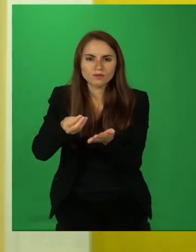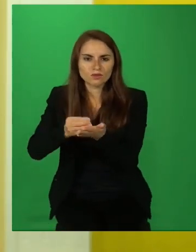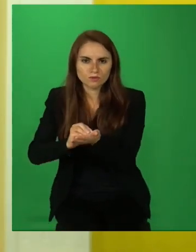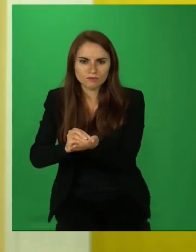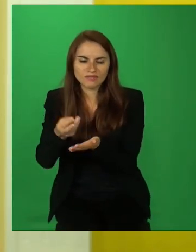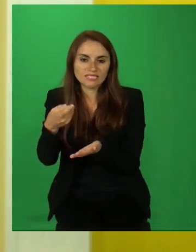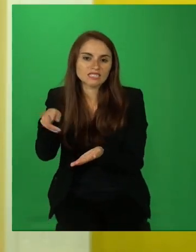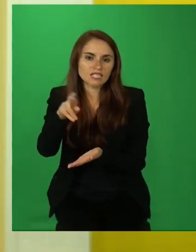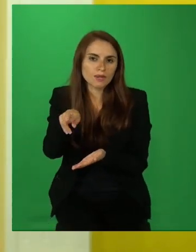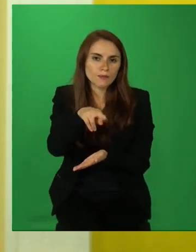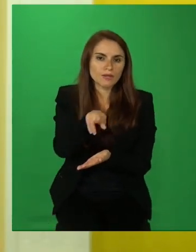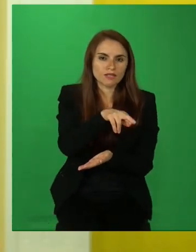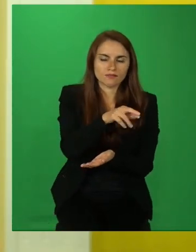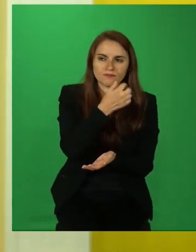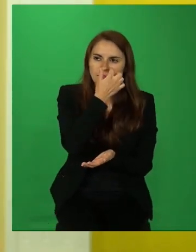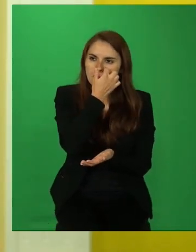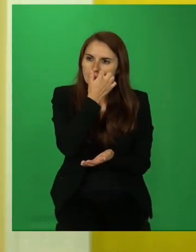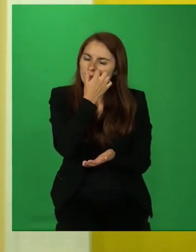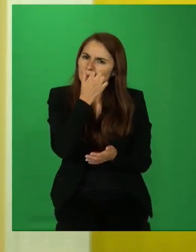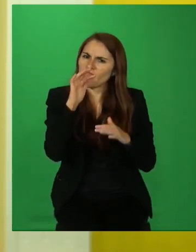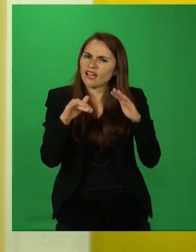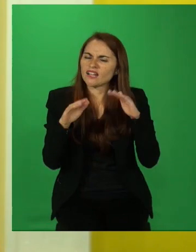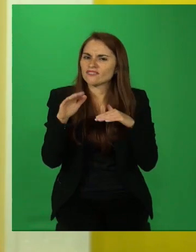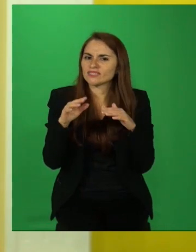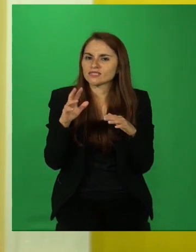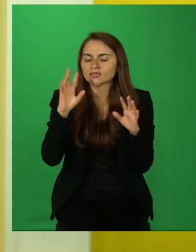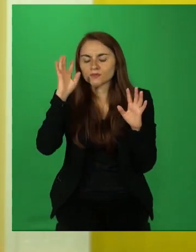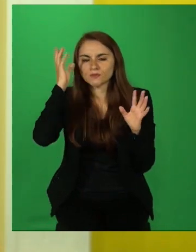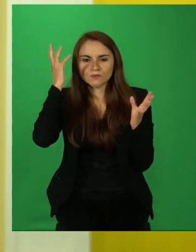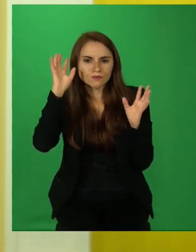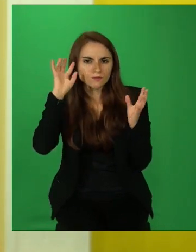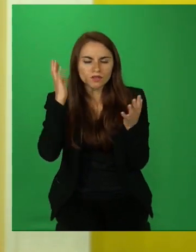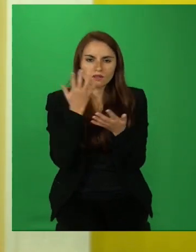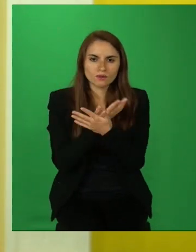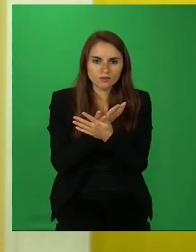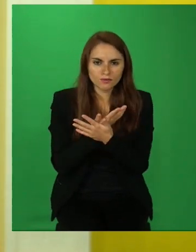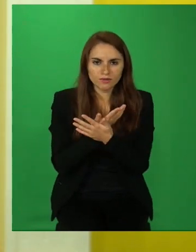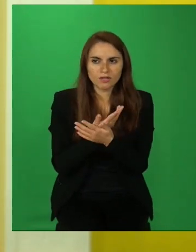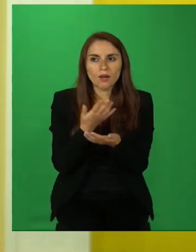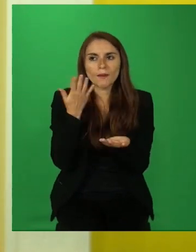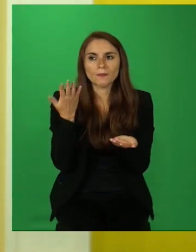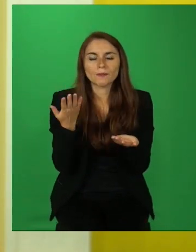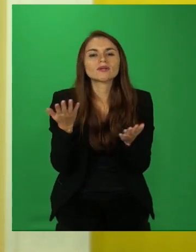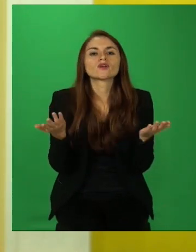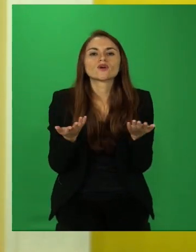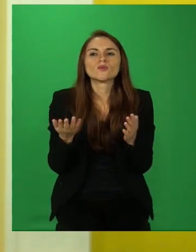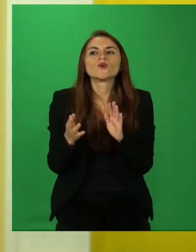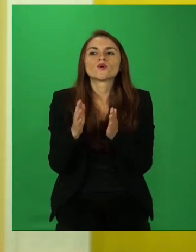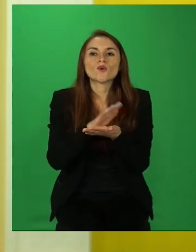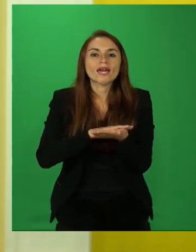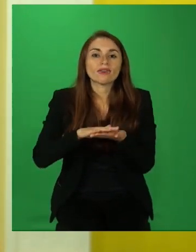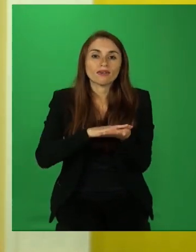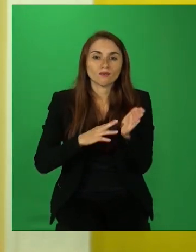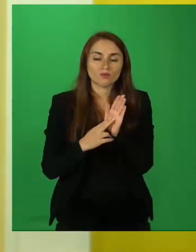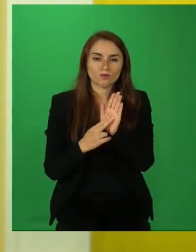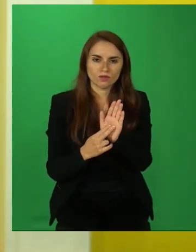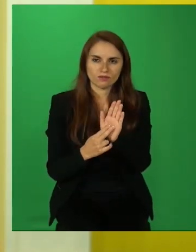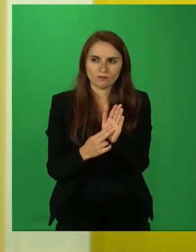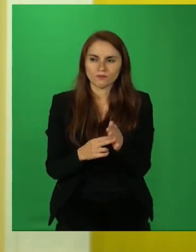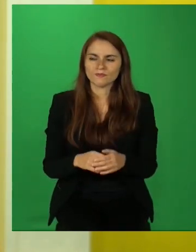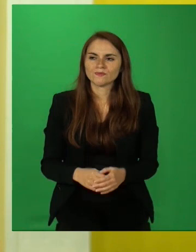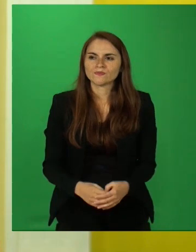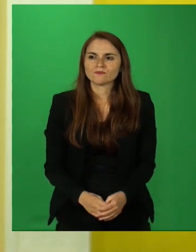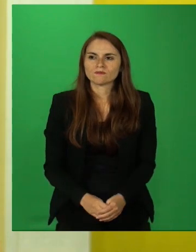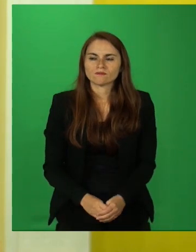tranquilo yo sé que a veces si leemos el concepto únicamente les cuesta un montón pero veamos cómo es práctico